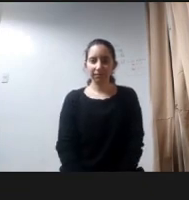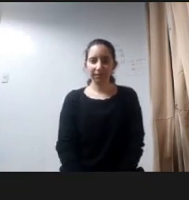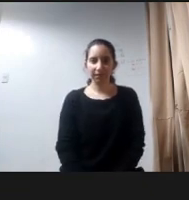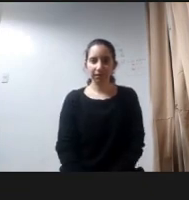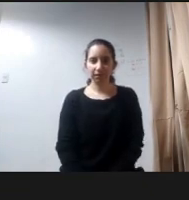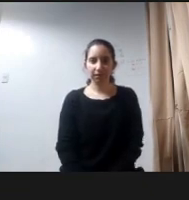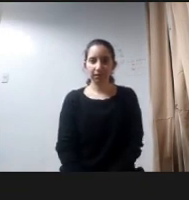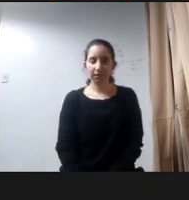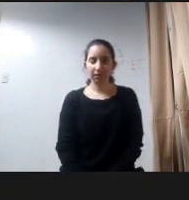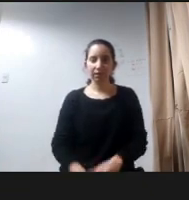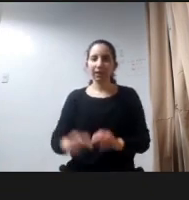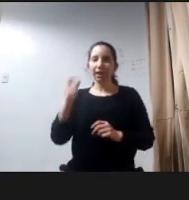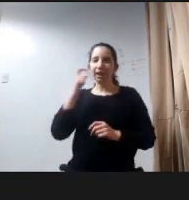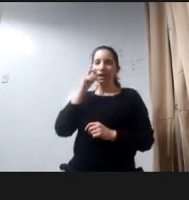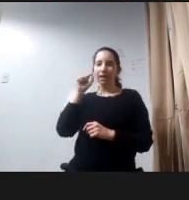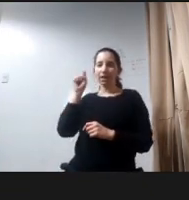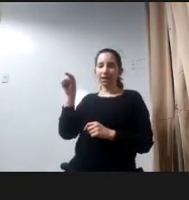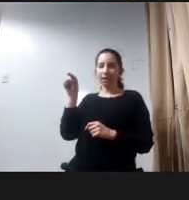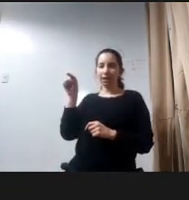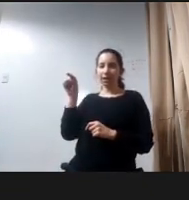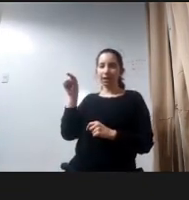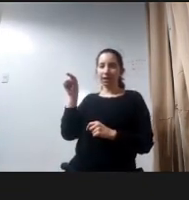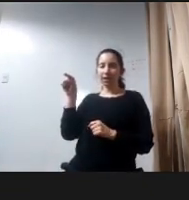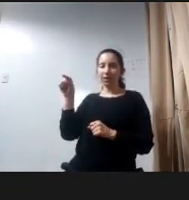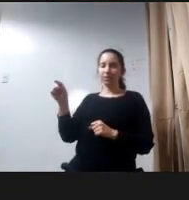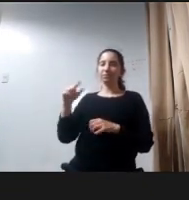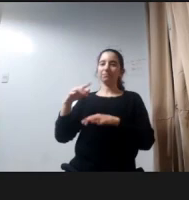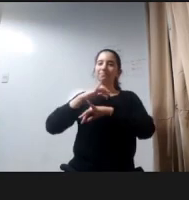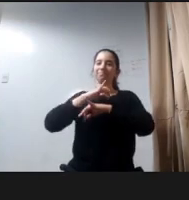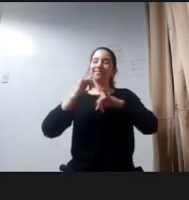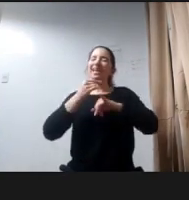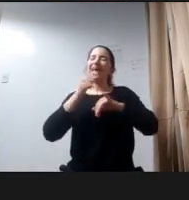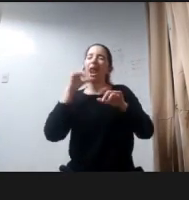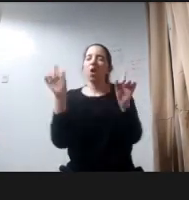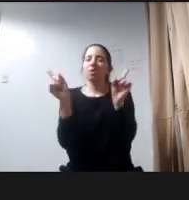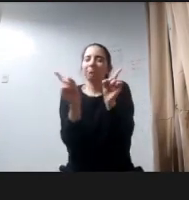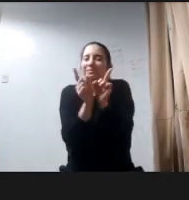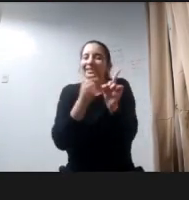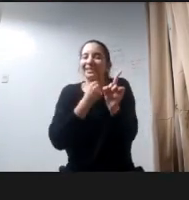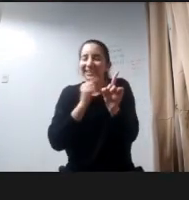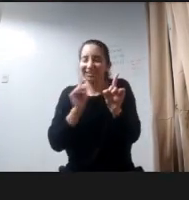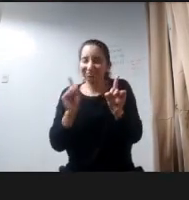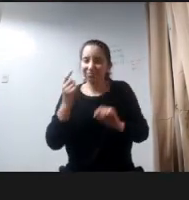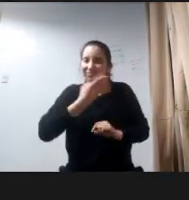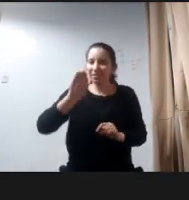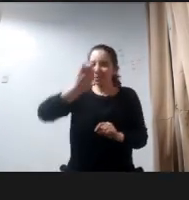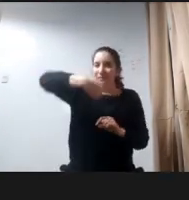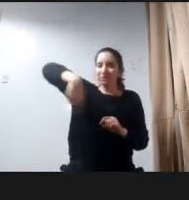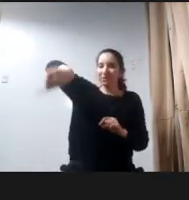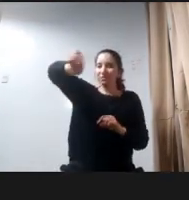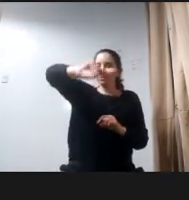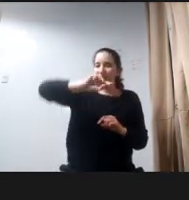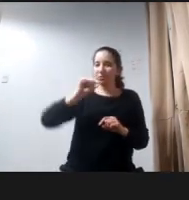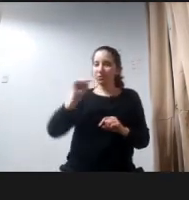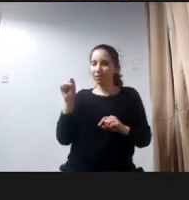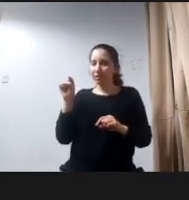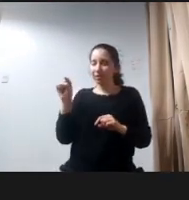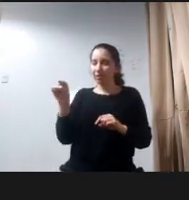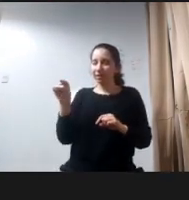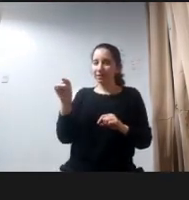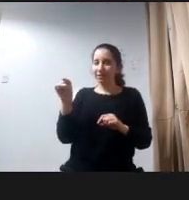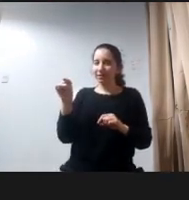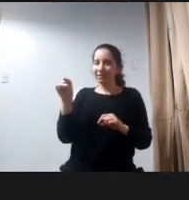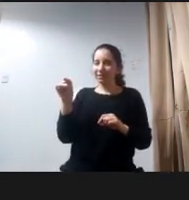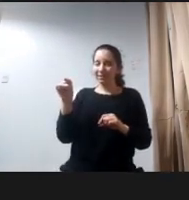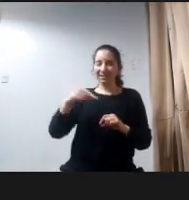Yo simplemente quería decir algo muy breve, más que una síntesis de la charla. Seguramente a todas las personas que escucharon y compartieron